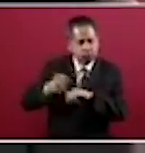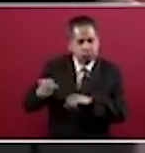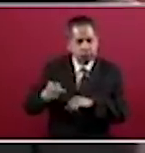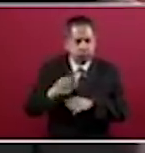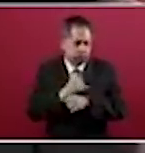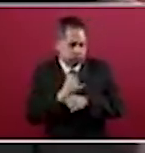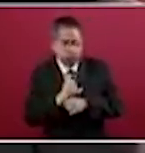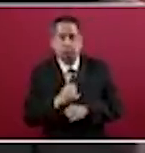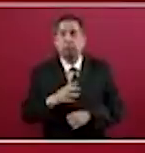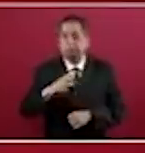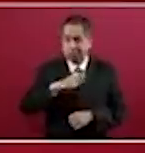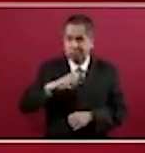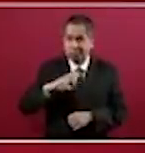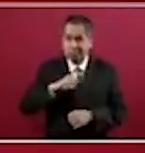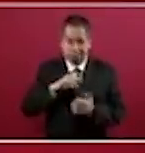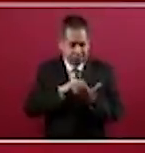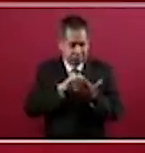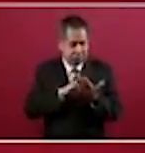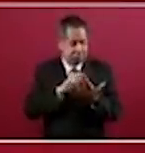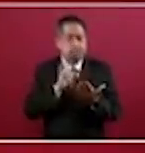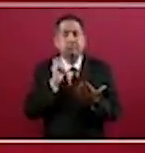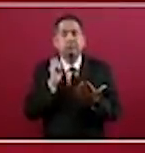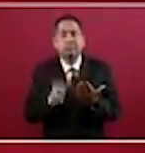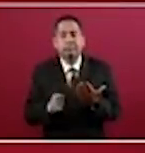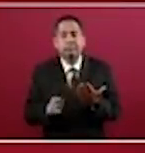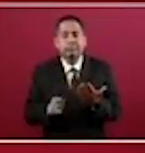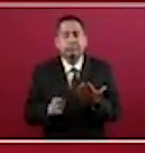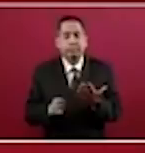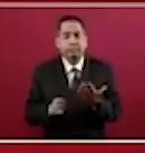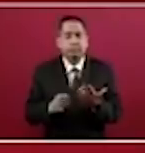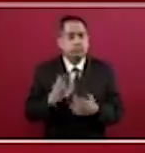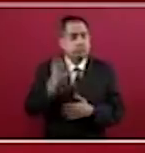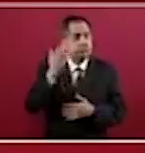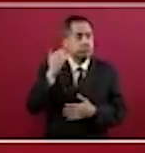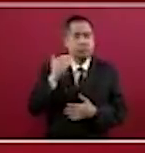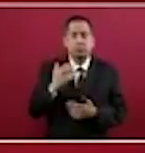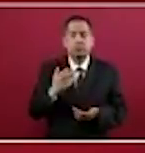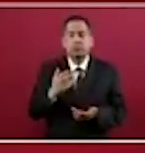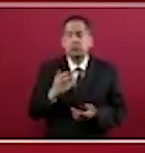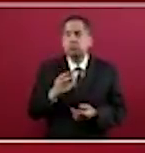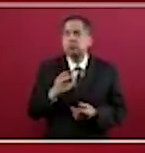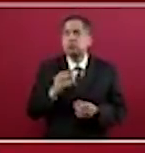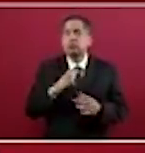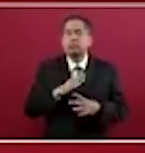la fiscalización de que no había